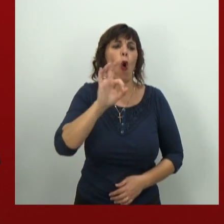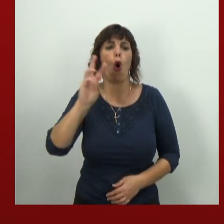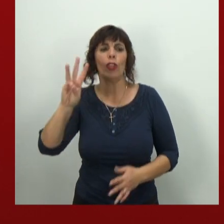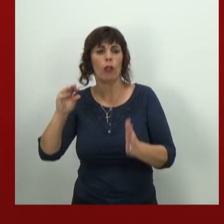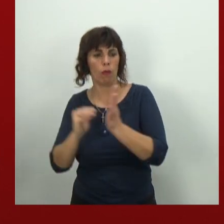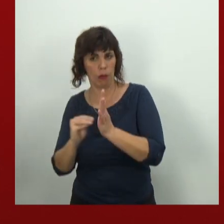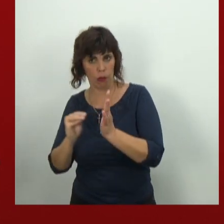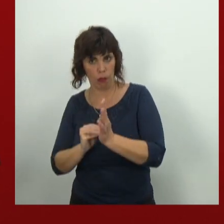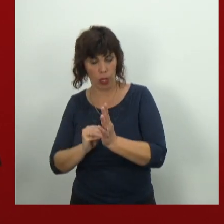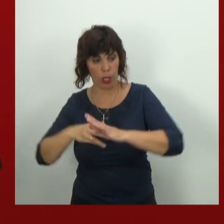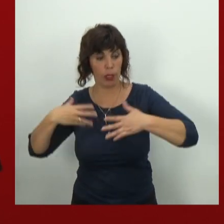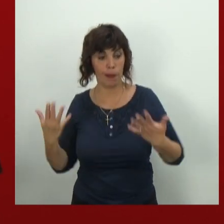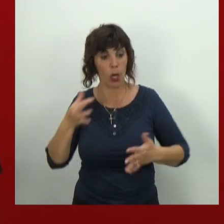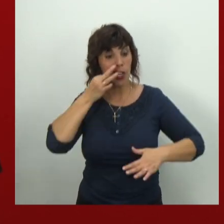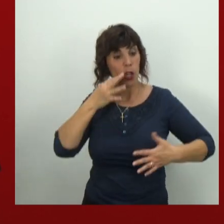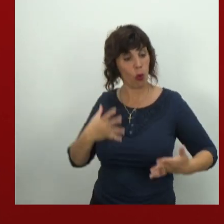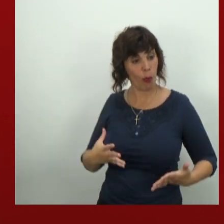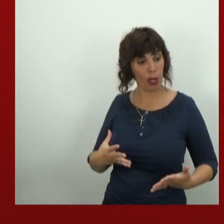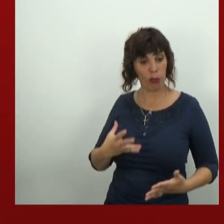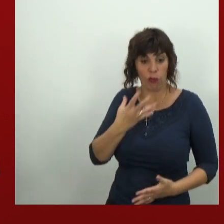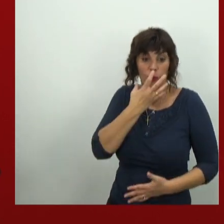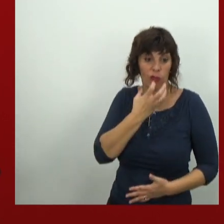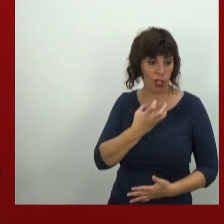Pero lamentablemente no todos quieren decir sí.